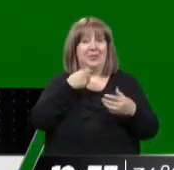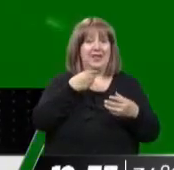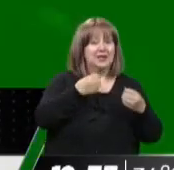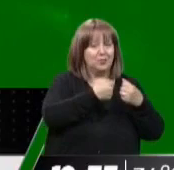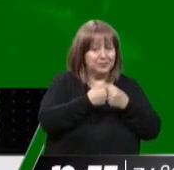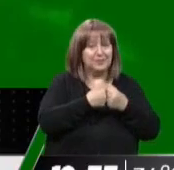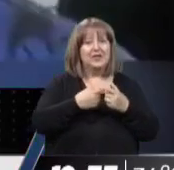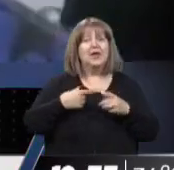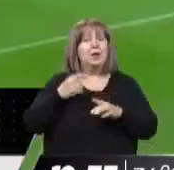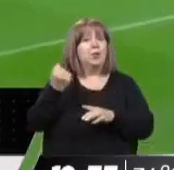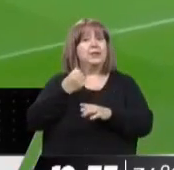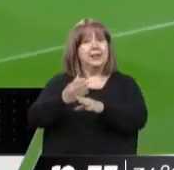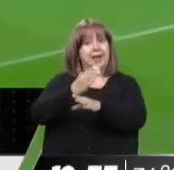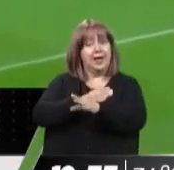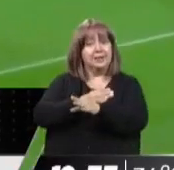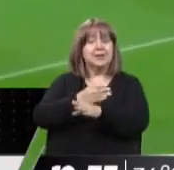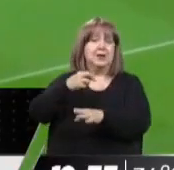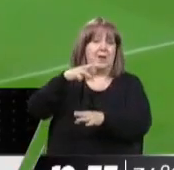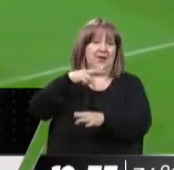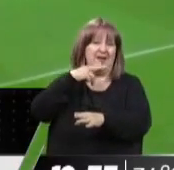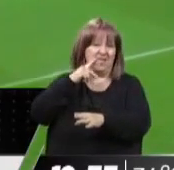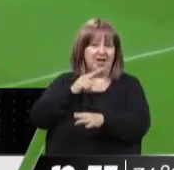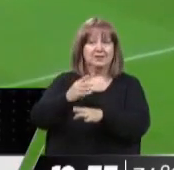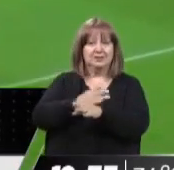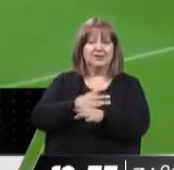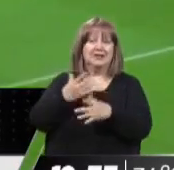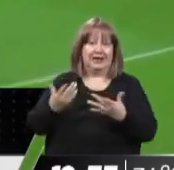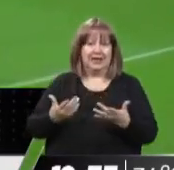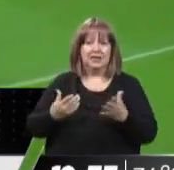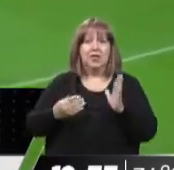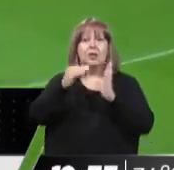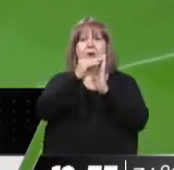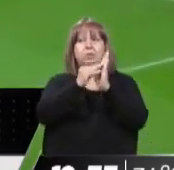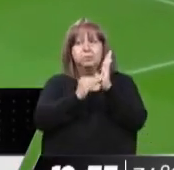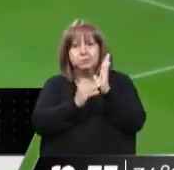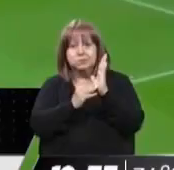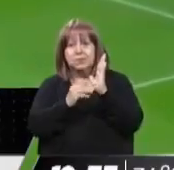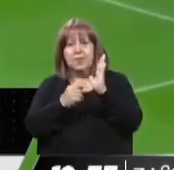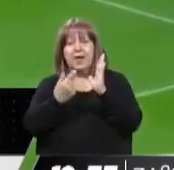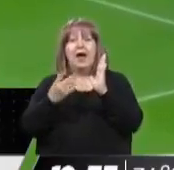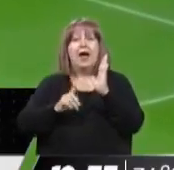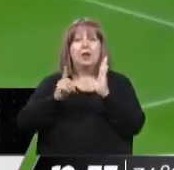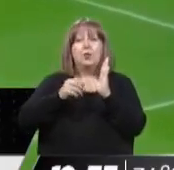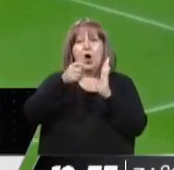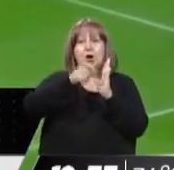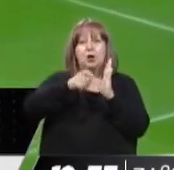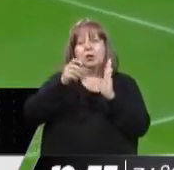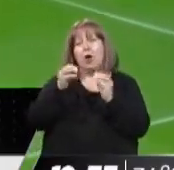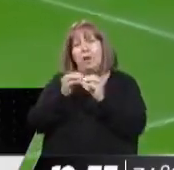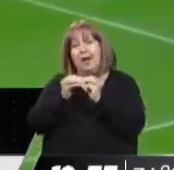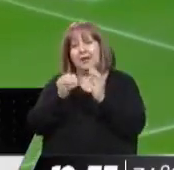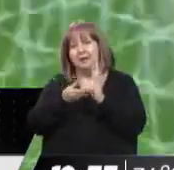es linda por un lado y también cuando se da la lista y todo eso, a veces por algunos compañeros es un poco un sabor amargo, pero el equipo está bien, el grupo está